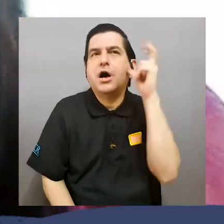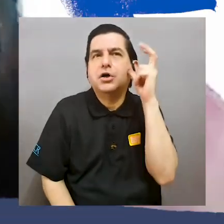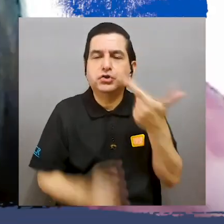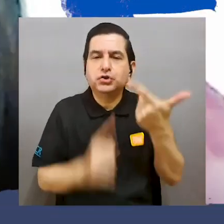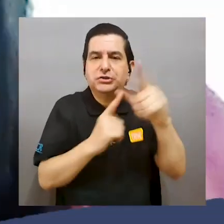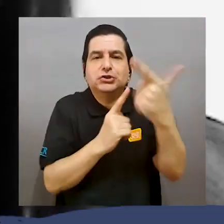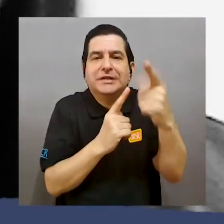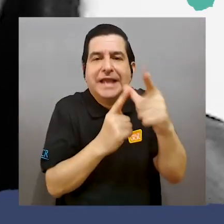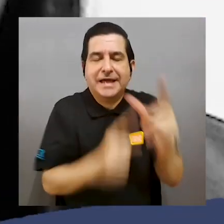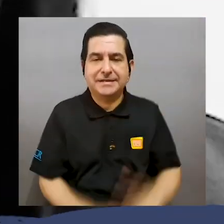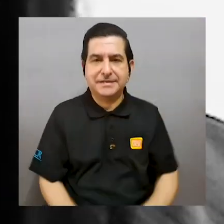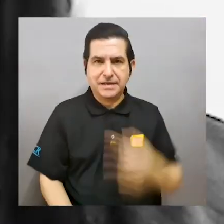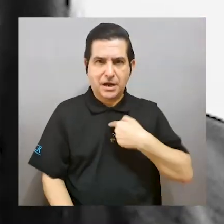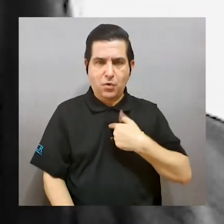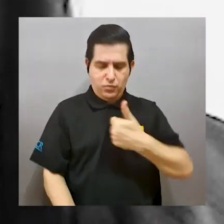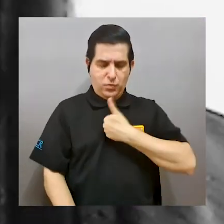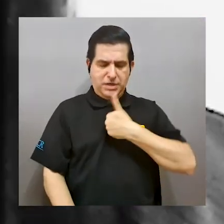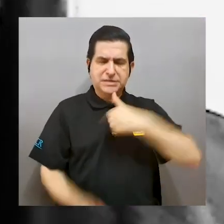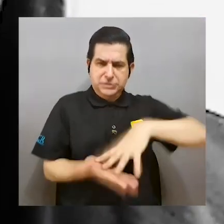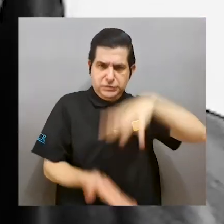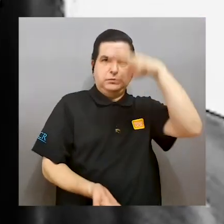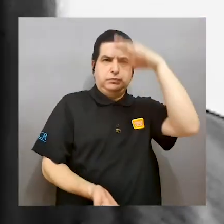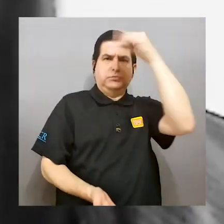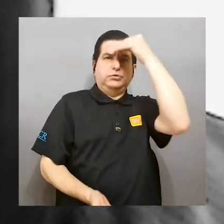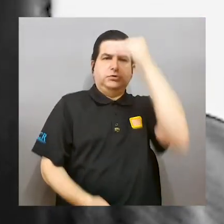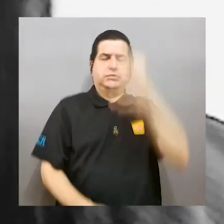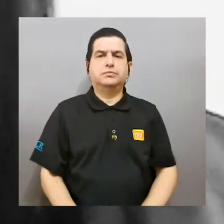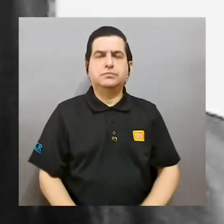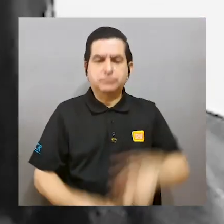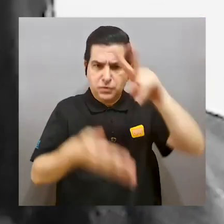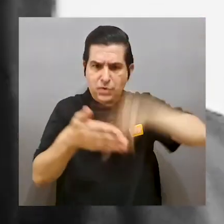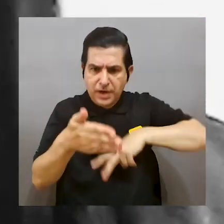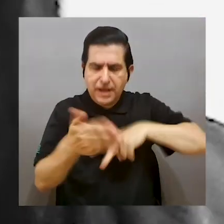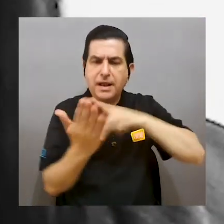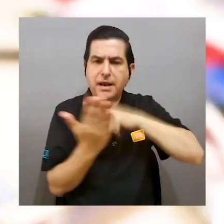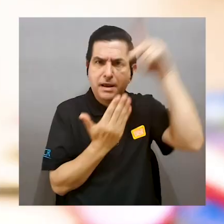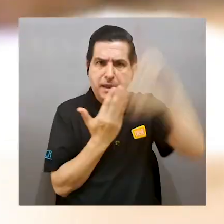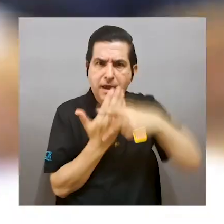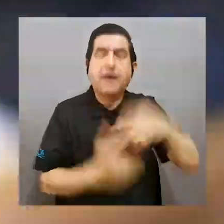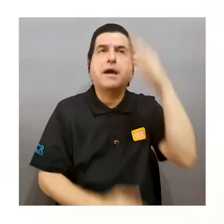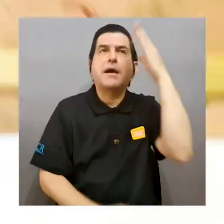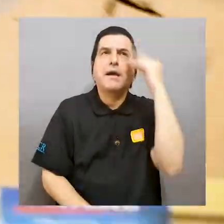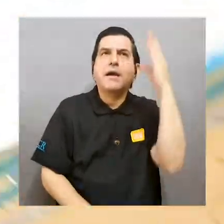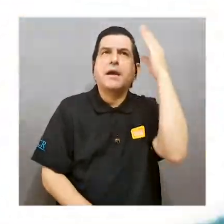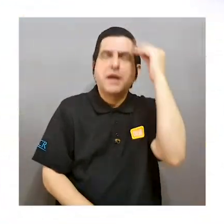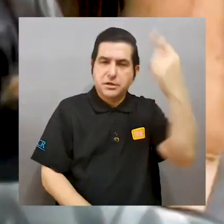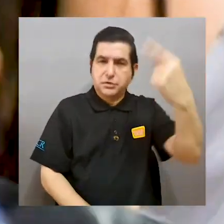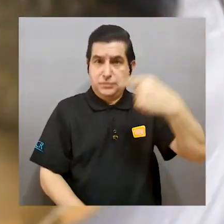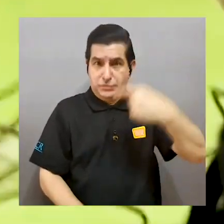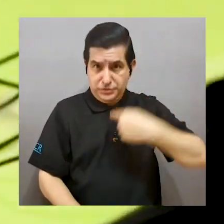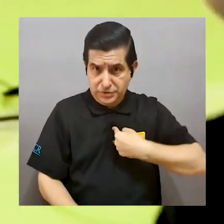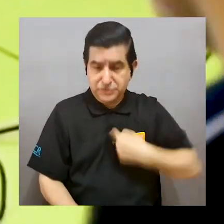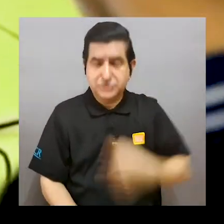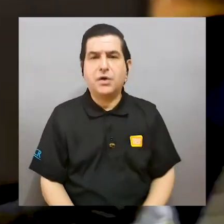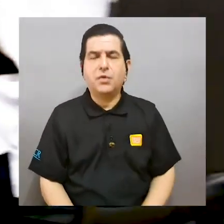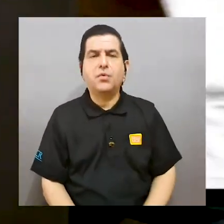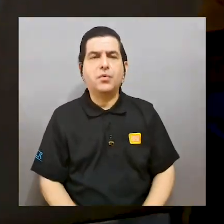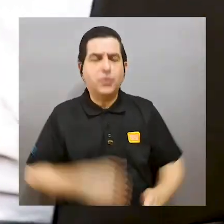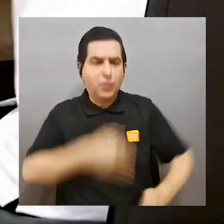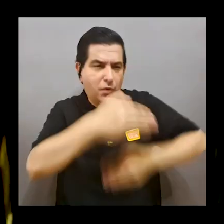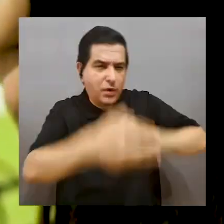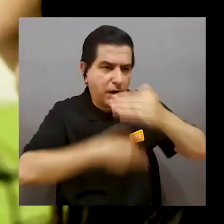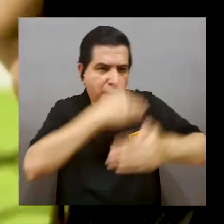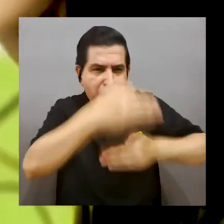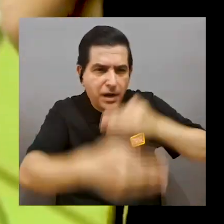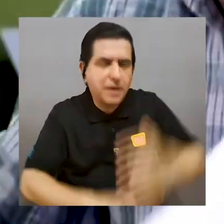los sonidos de las letras. Uno tiene que ser autodidacta y a leer el programa, la experiencia que se va